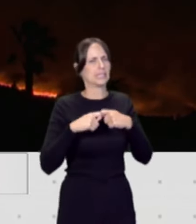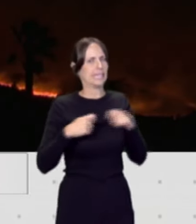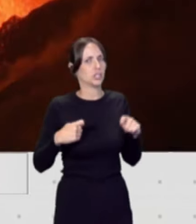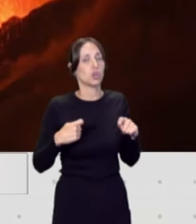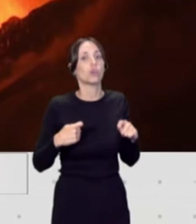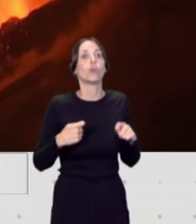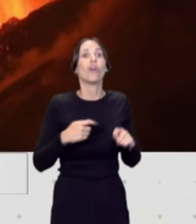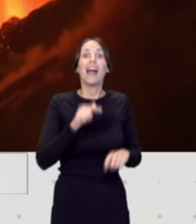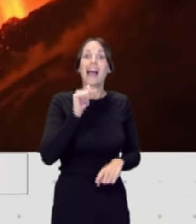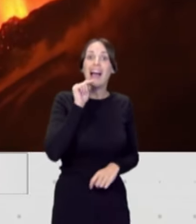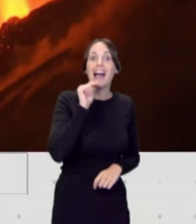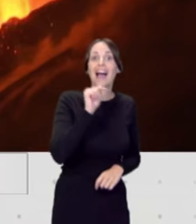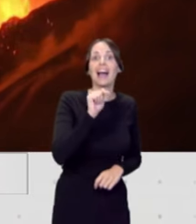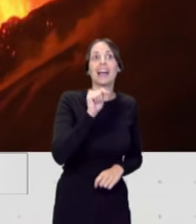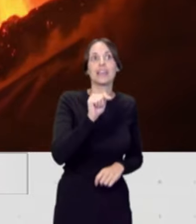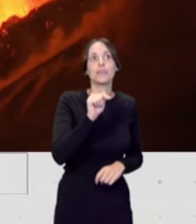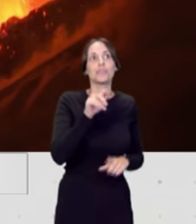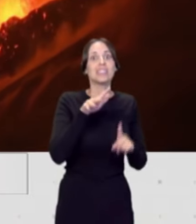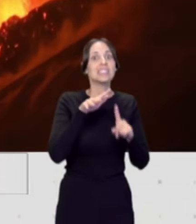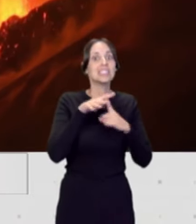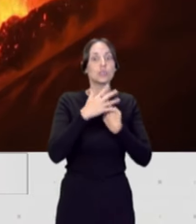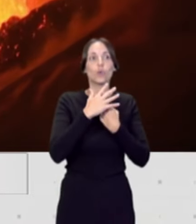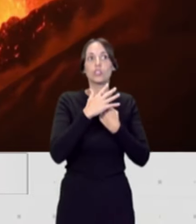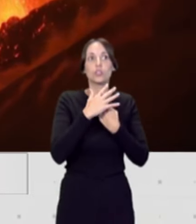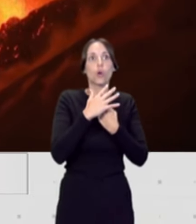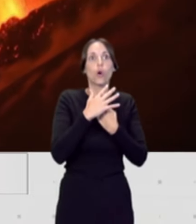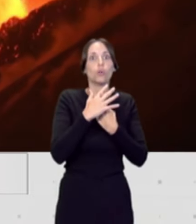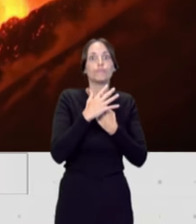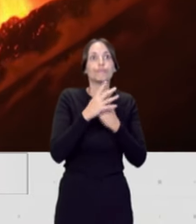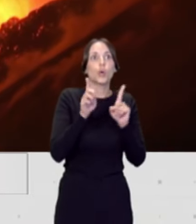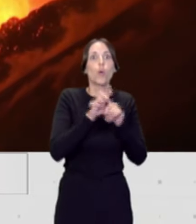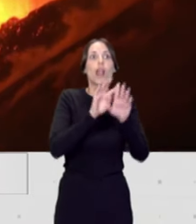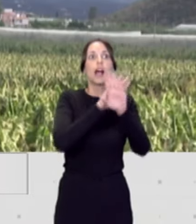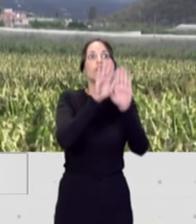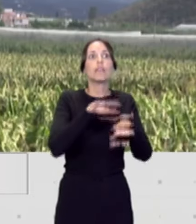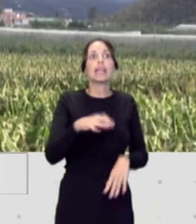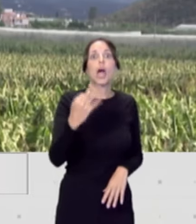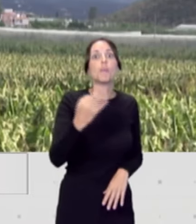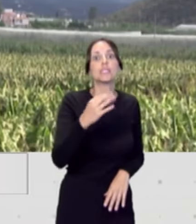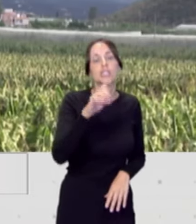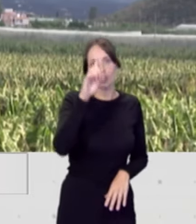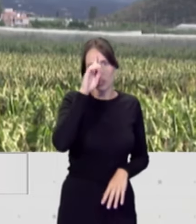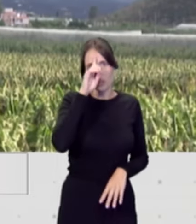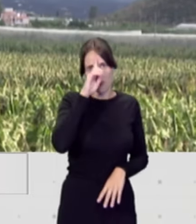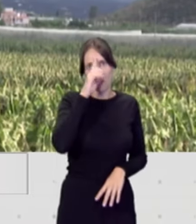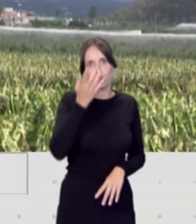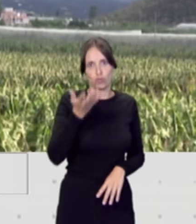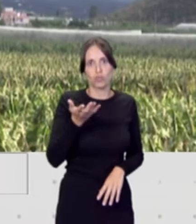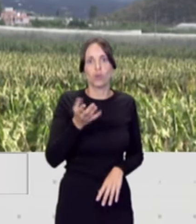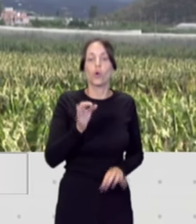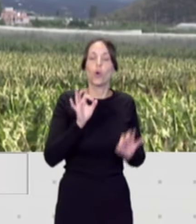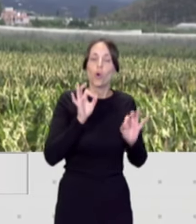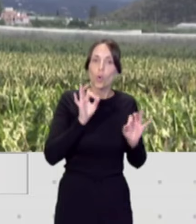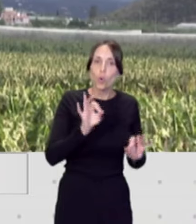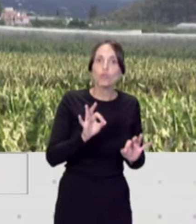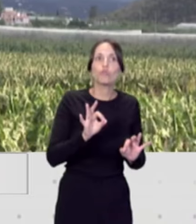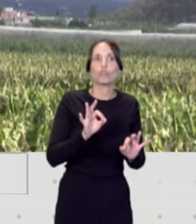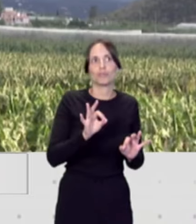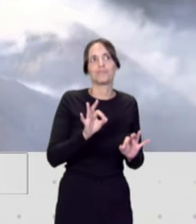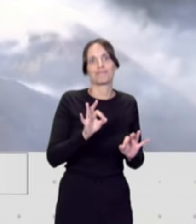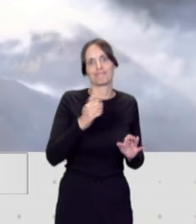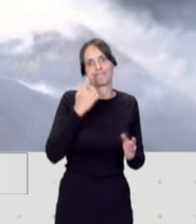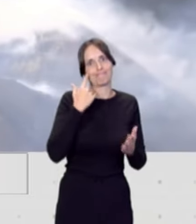a cada día a una situación que no sabíamos cómo iba a desembocar. Y esto es lo que se manifiesta en este relato, yo creo